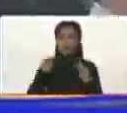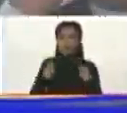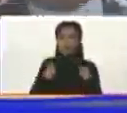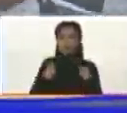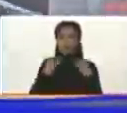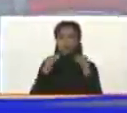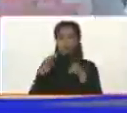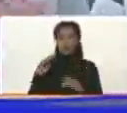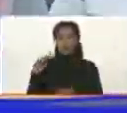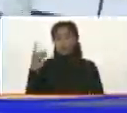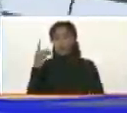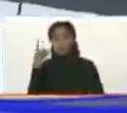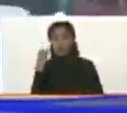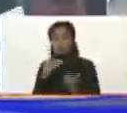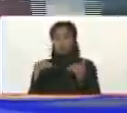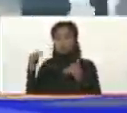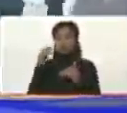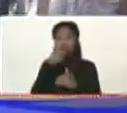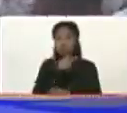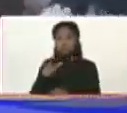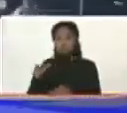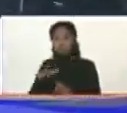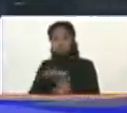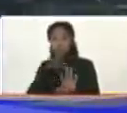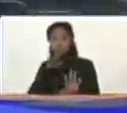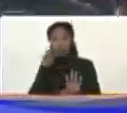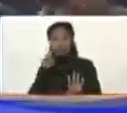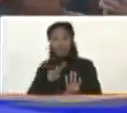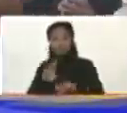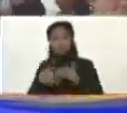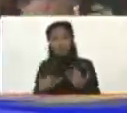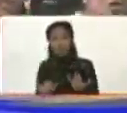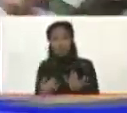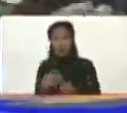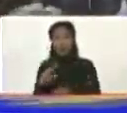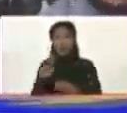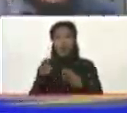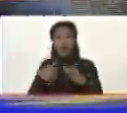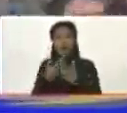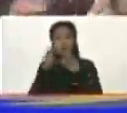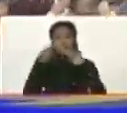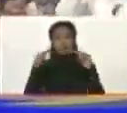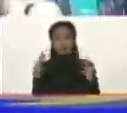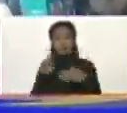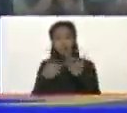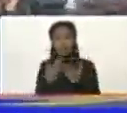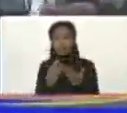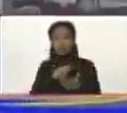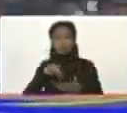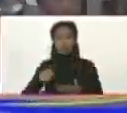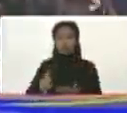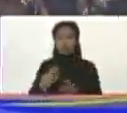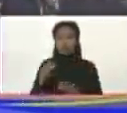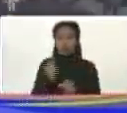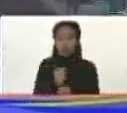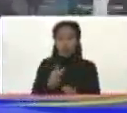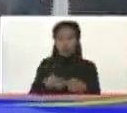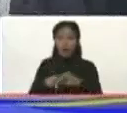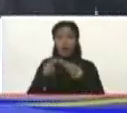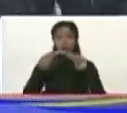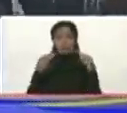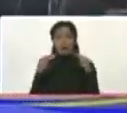de bolivianos. Y han bajado hasta La Paz. Y en este momento tienen tomado La Paz